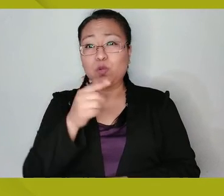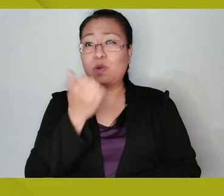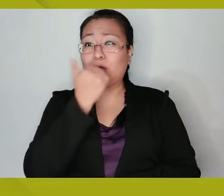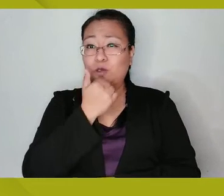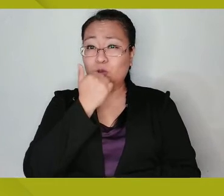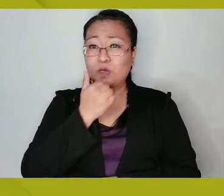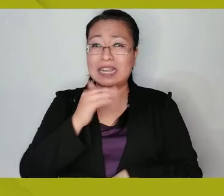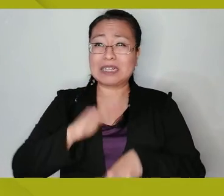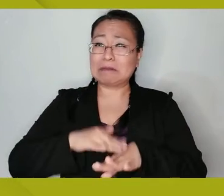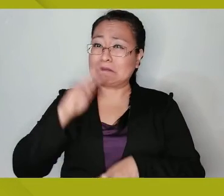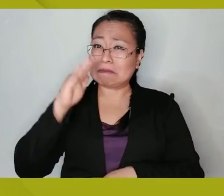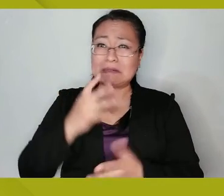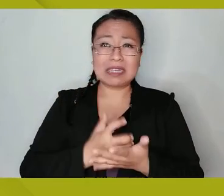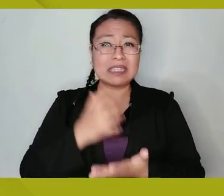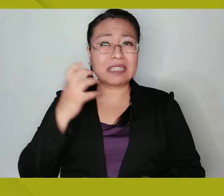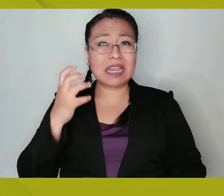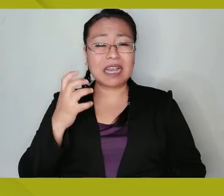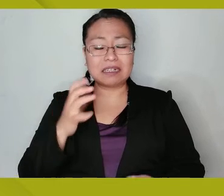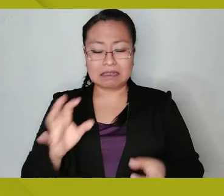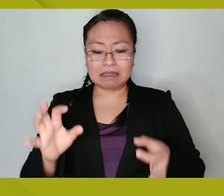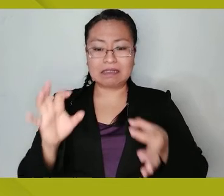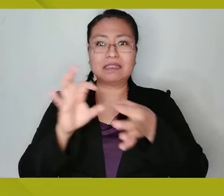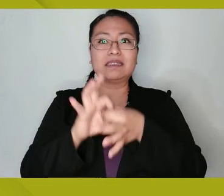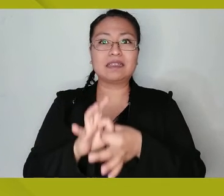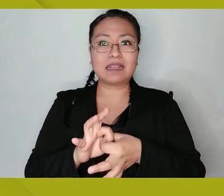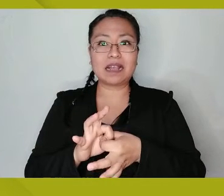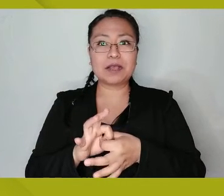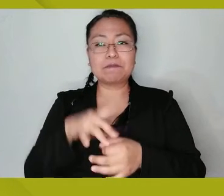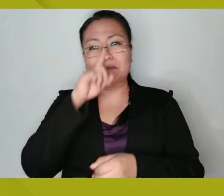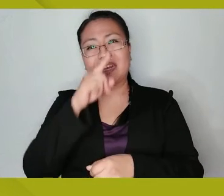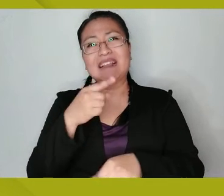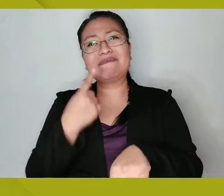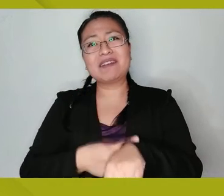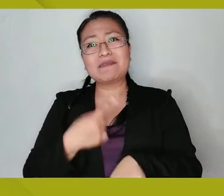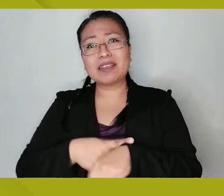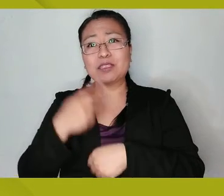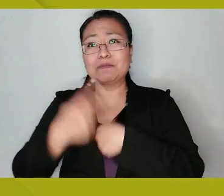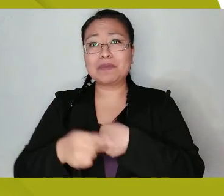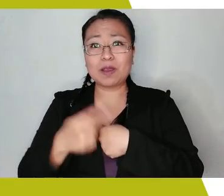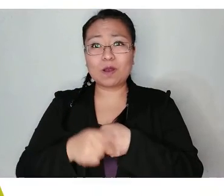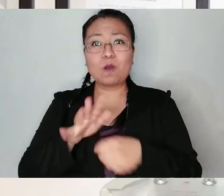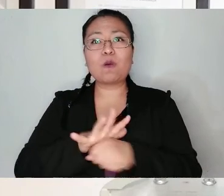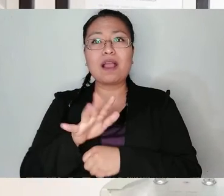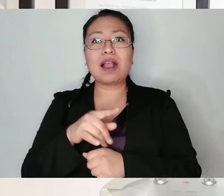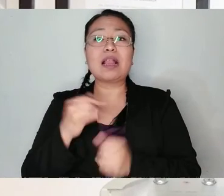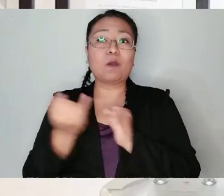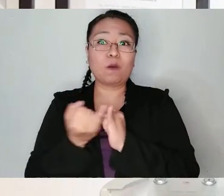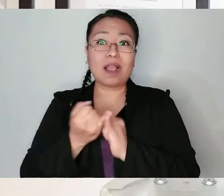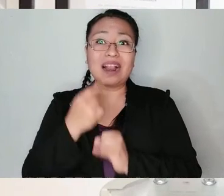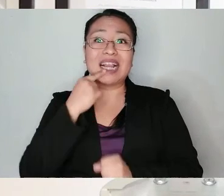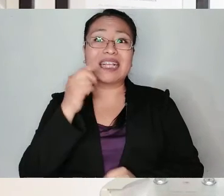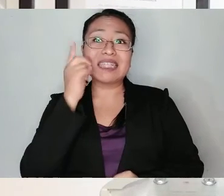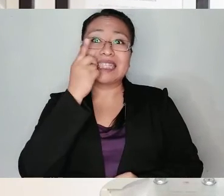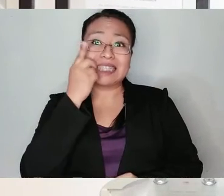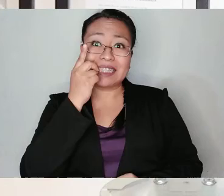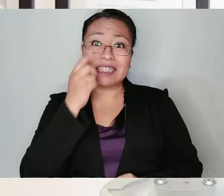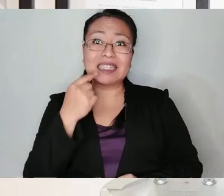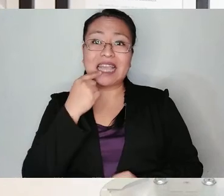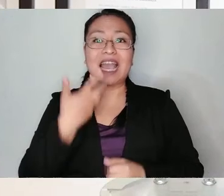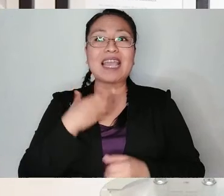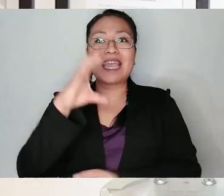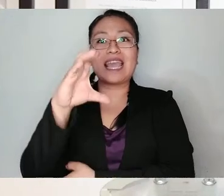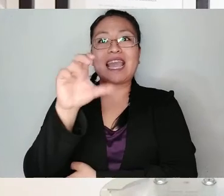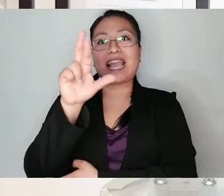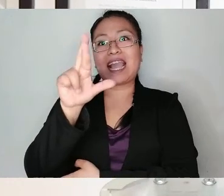azúcar están ligados a enfermedades como la caries, pero no solamente eso, también